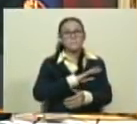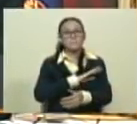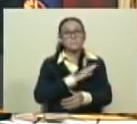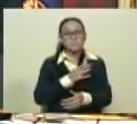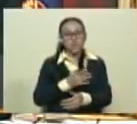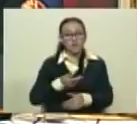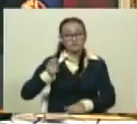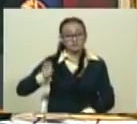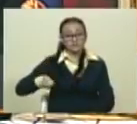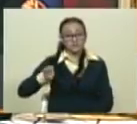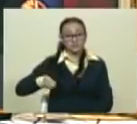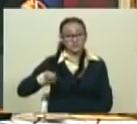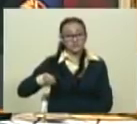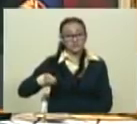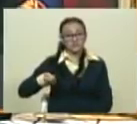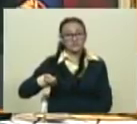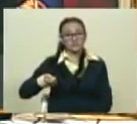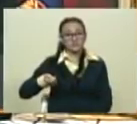Ejecutivo,